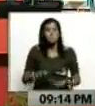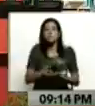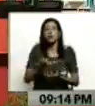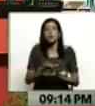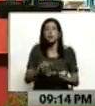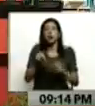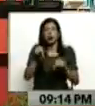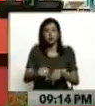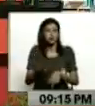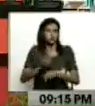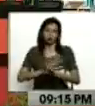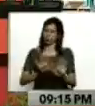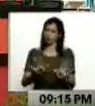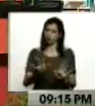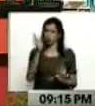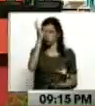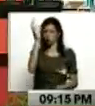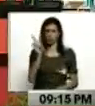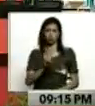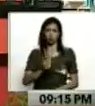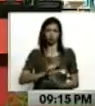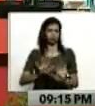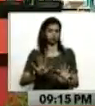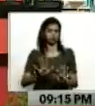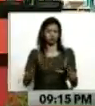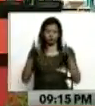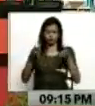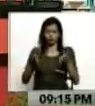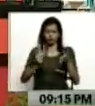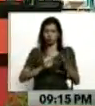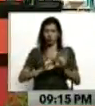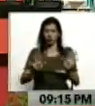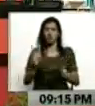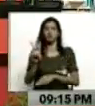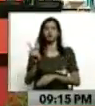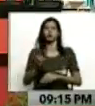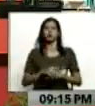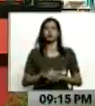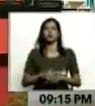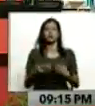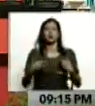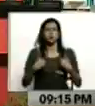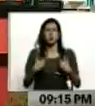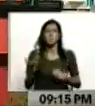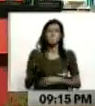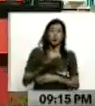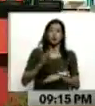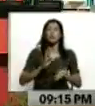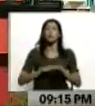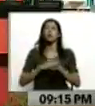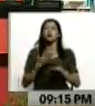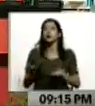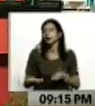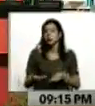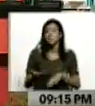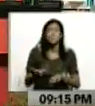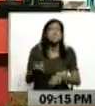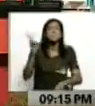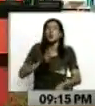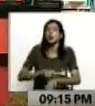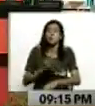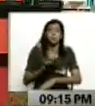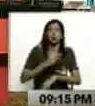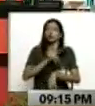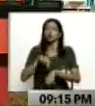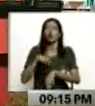no Esto no es un problema nada más de Venezuela no es un problema nada más de Venezuela y a nosotros nos golpea con más fuerza